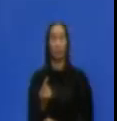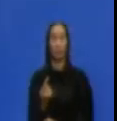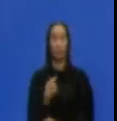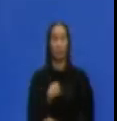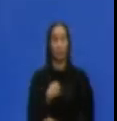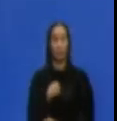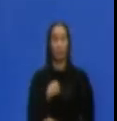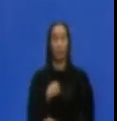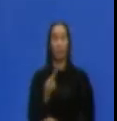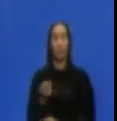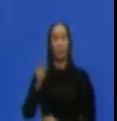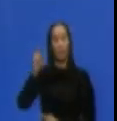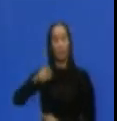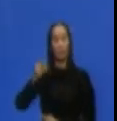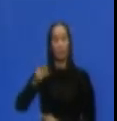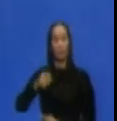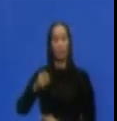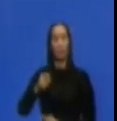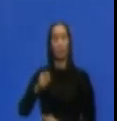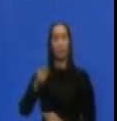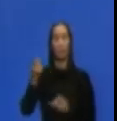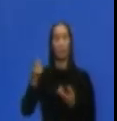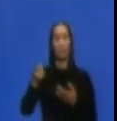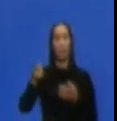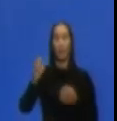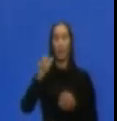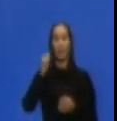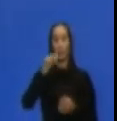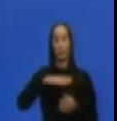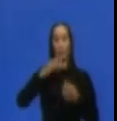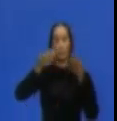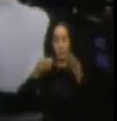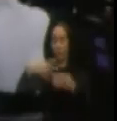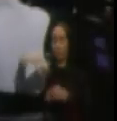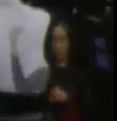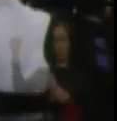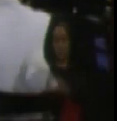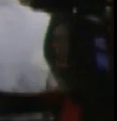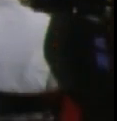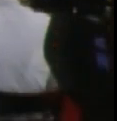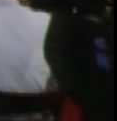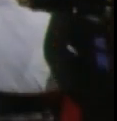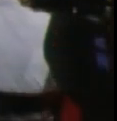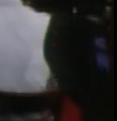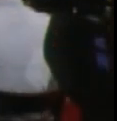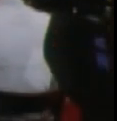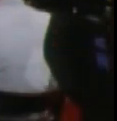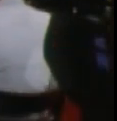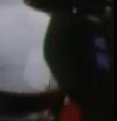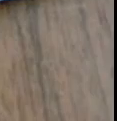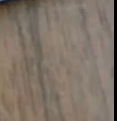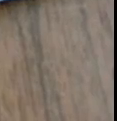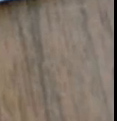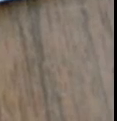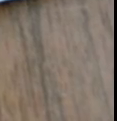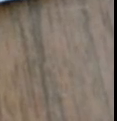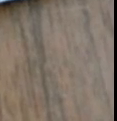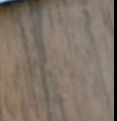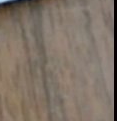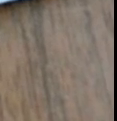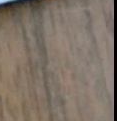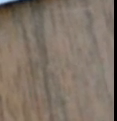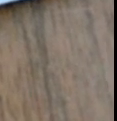será exigirle la renuncia a la señora fiscal general en otro orden Arévalo dijo que el tema del visado que